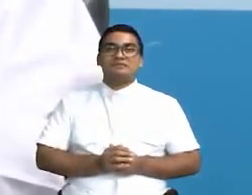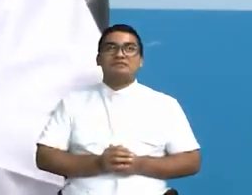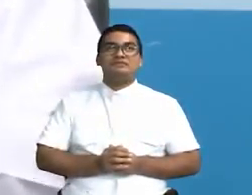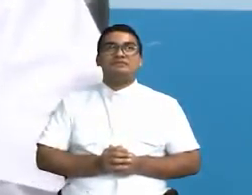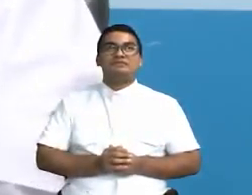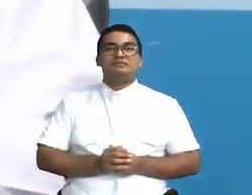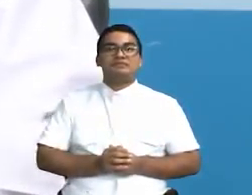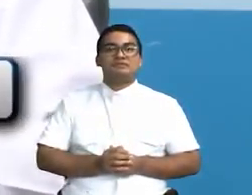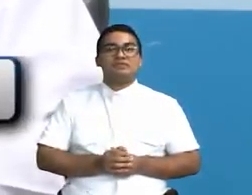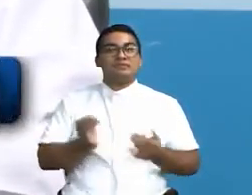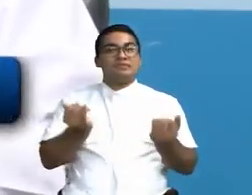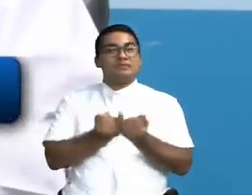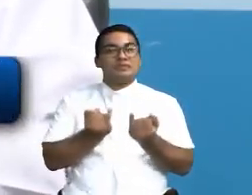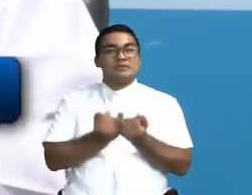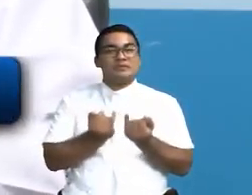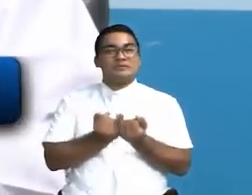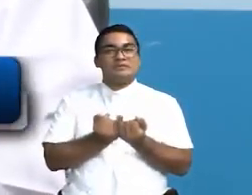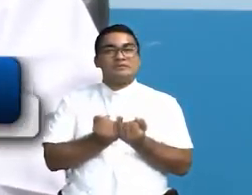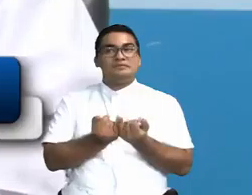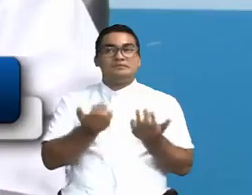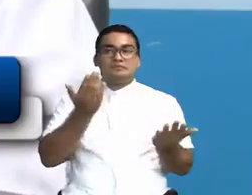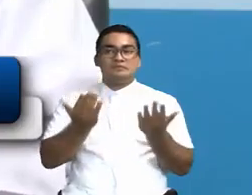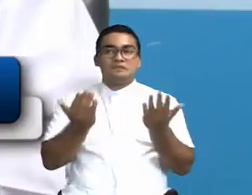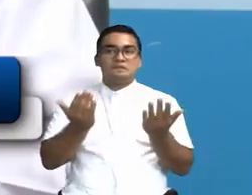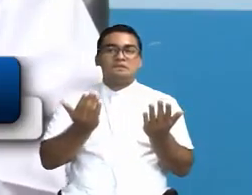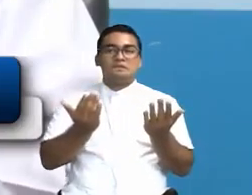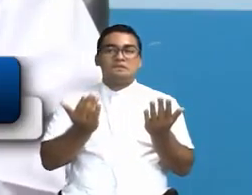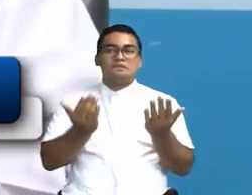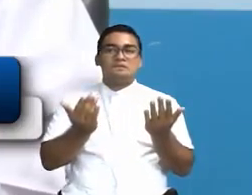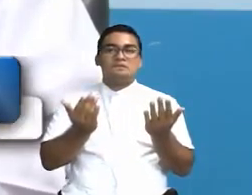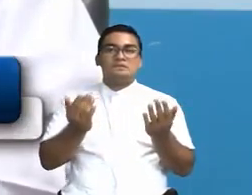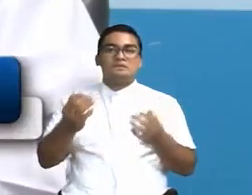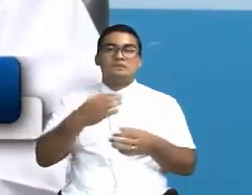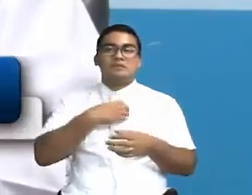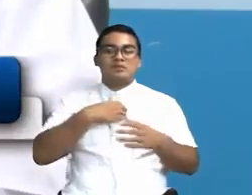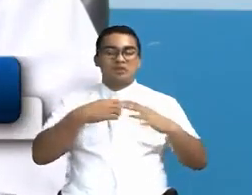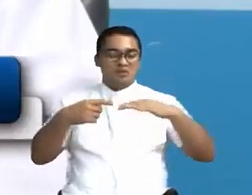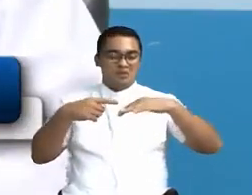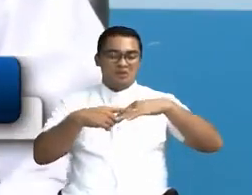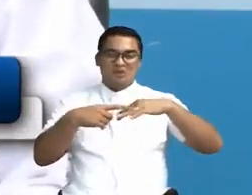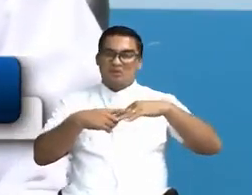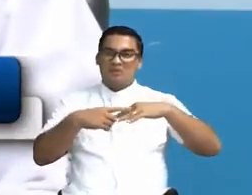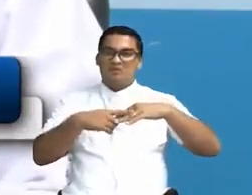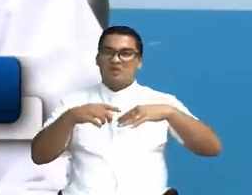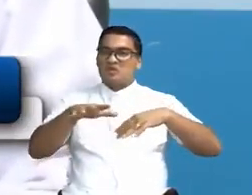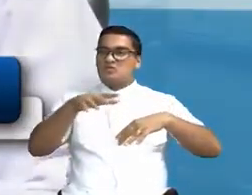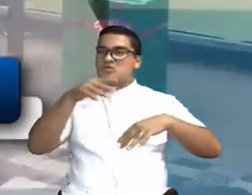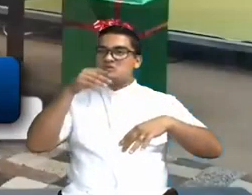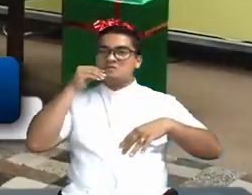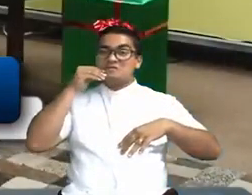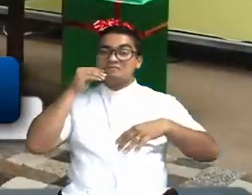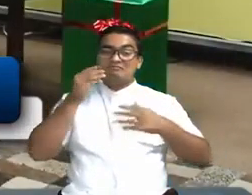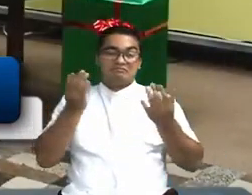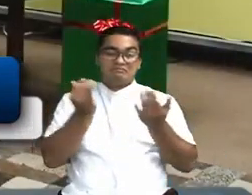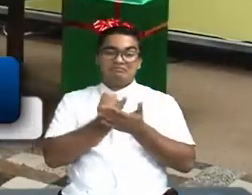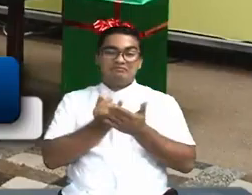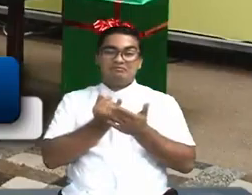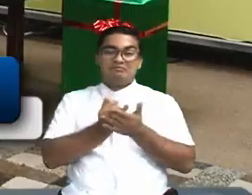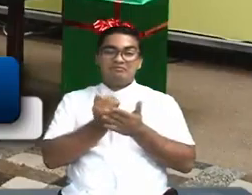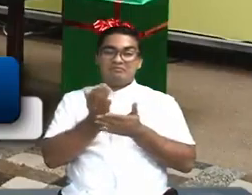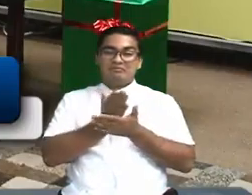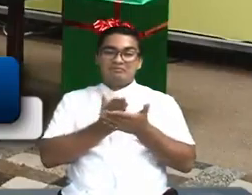ambiental, y también infecciones que tienen que ver con hongos, producto de hongos. La parte, yo le decía antes de iniciar,